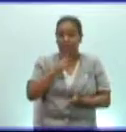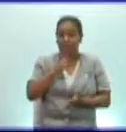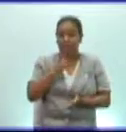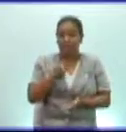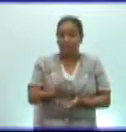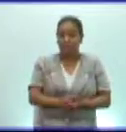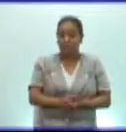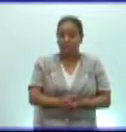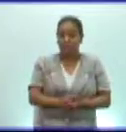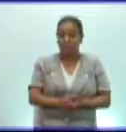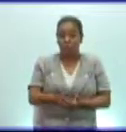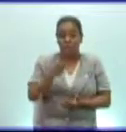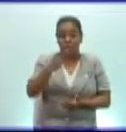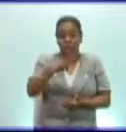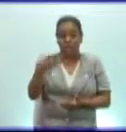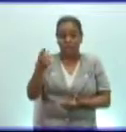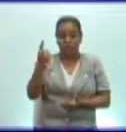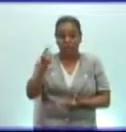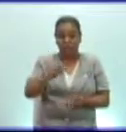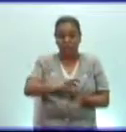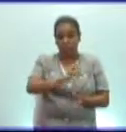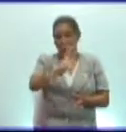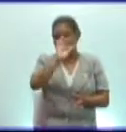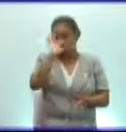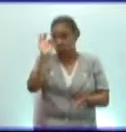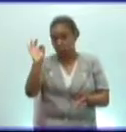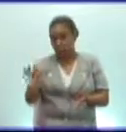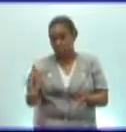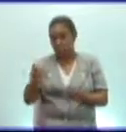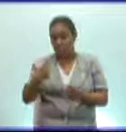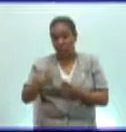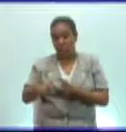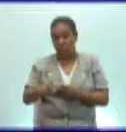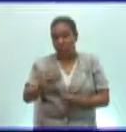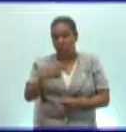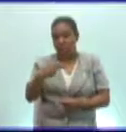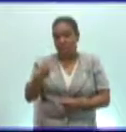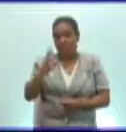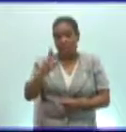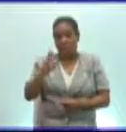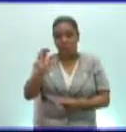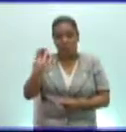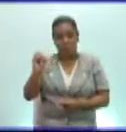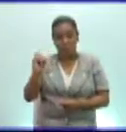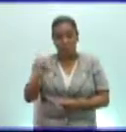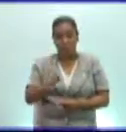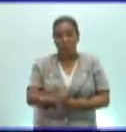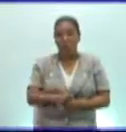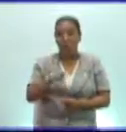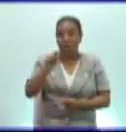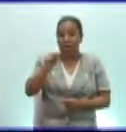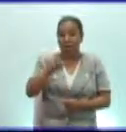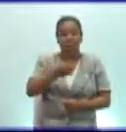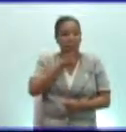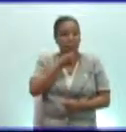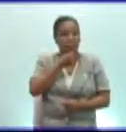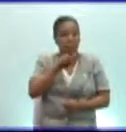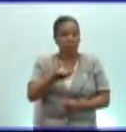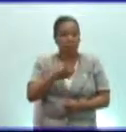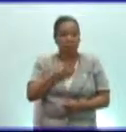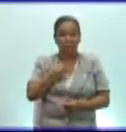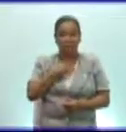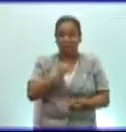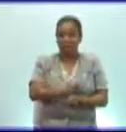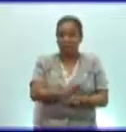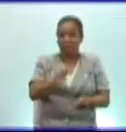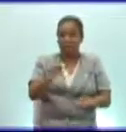una molécula de agua migra hasta otra molécula de agua porque el oxígeno de esa otra molécula de agua tiene la posibilidad de tener